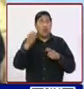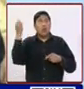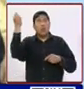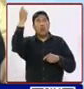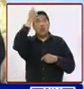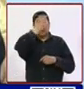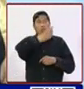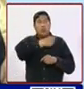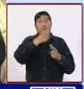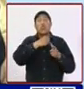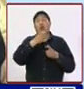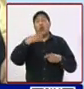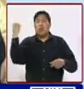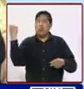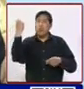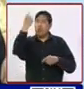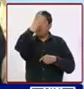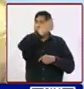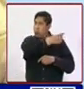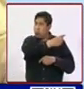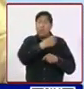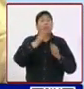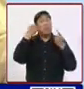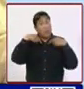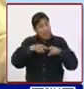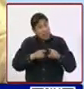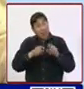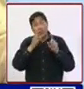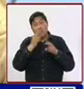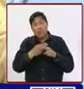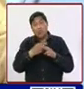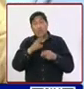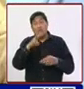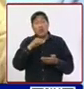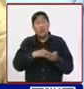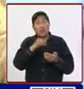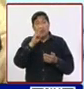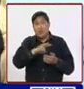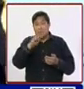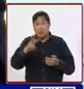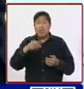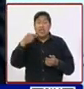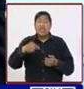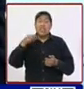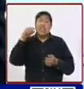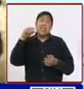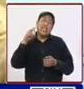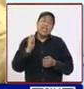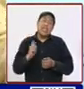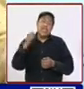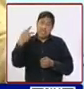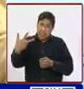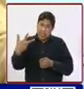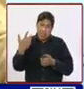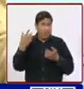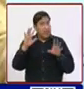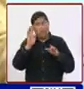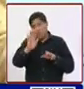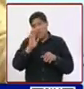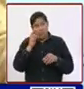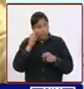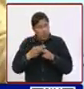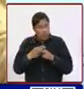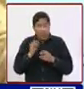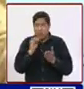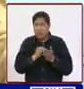contactar, supongo, para nombrarlo. Mientras tanto se llama el asteroide 2022 GX13, sí. Y luego ya le pondrás un nombre.